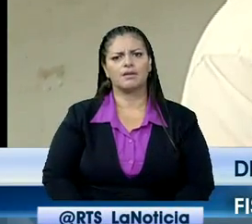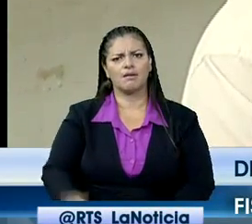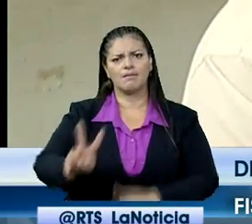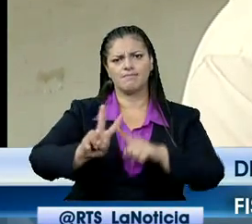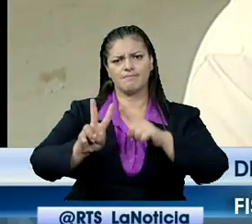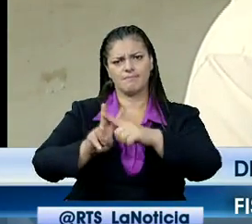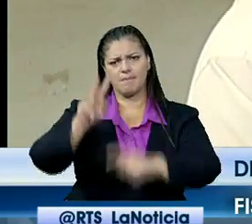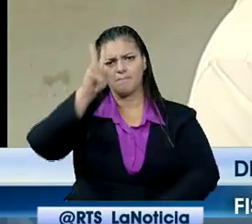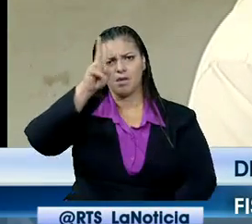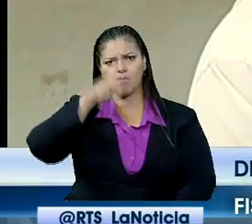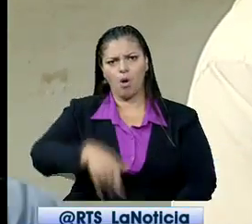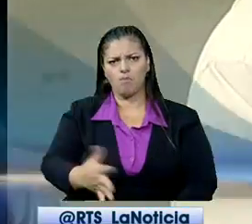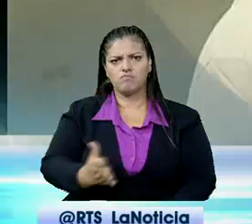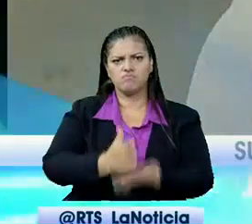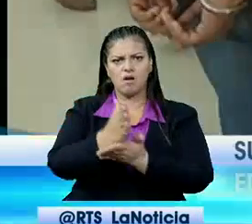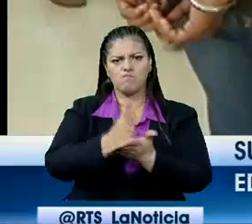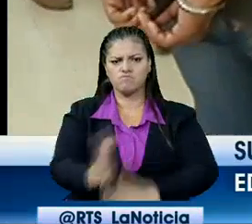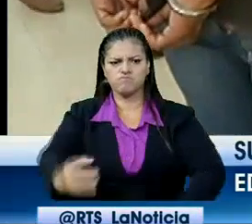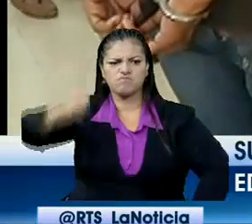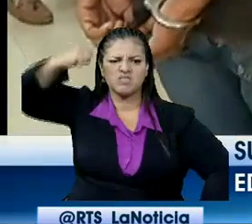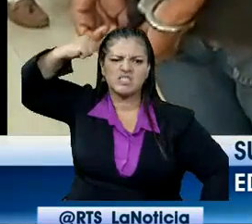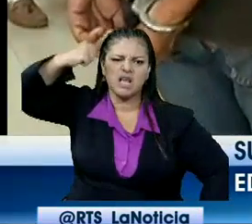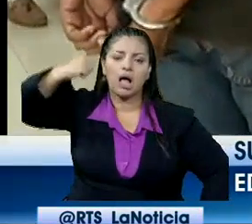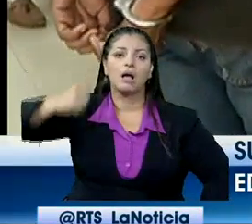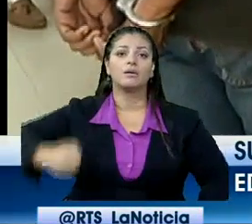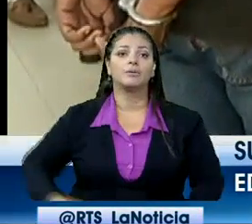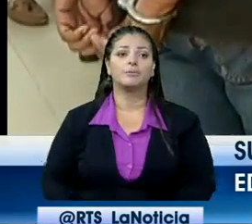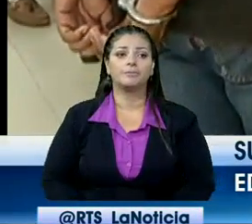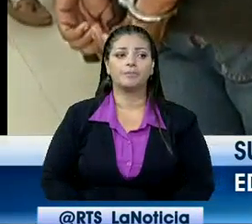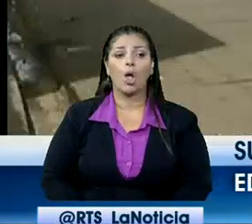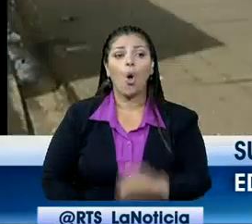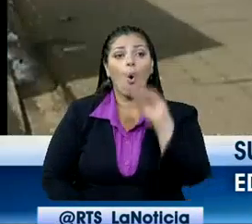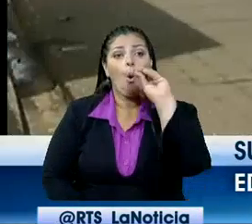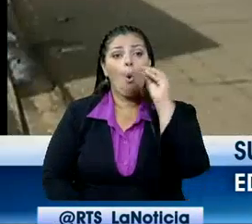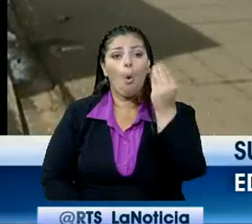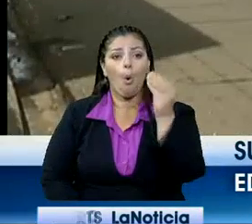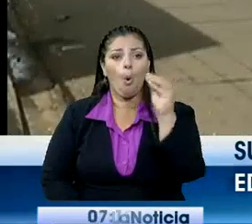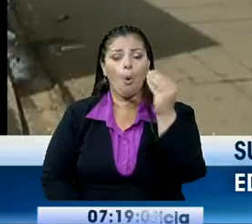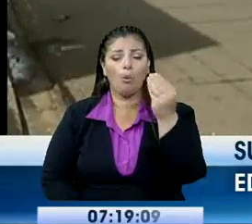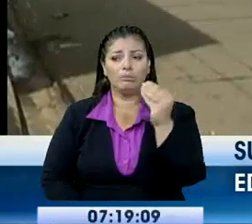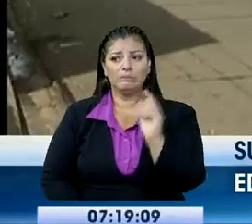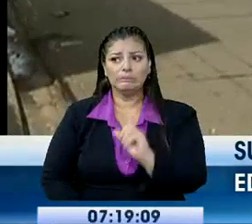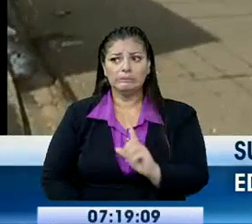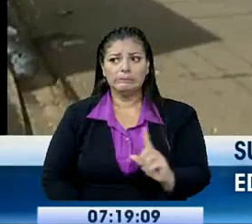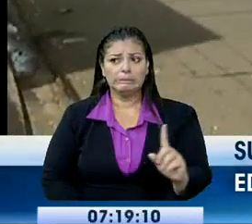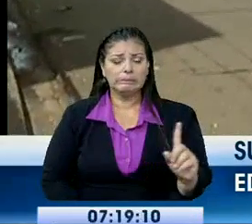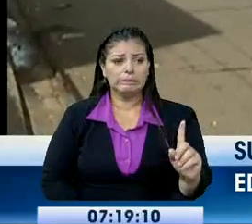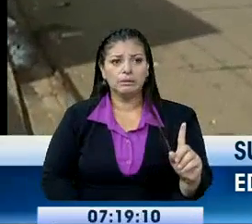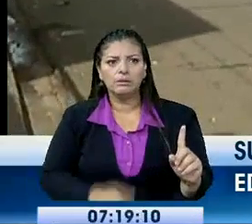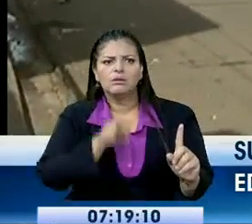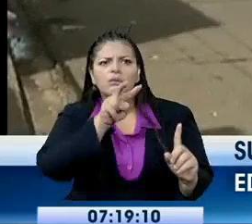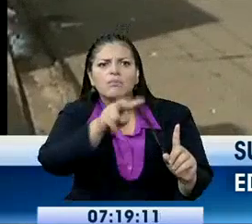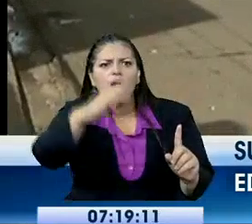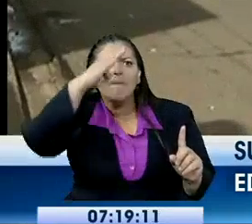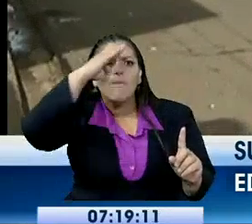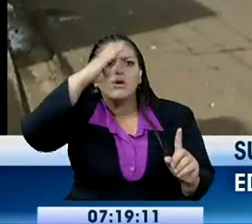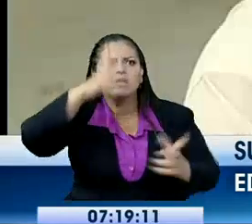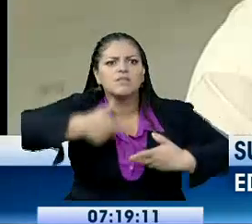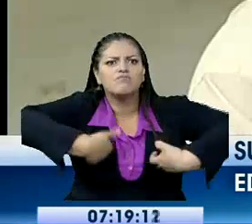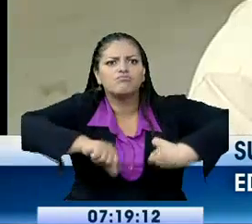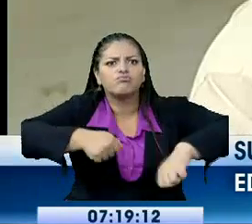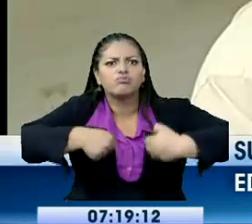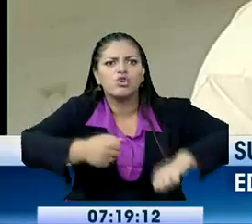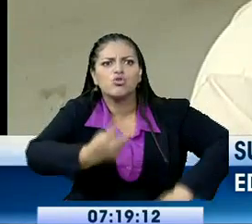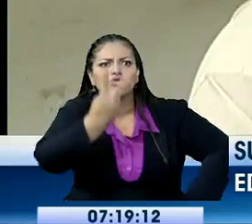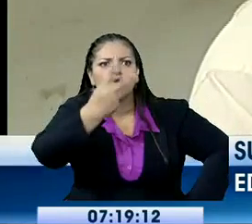arma cortopunzante, es decir, un cuchillo. Por fortuna para el adolescente, en esos instantes pasaban dos agentes motorizados. Y